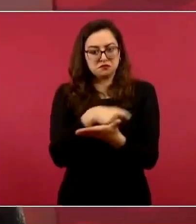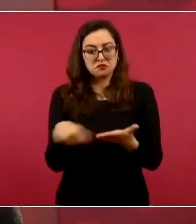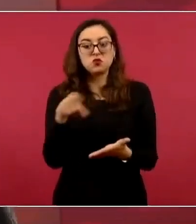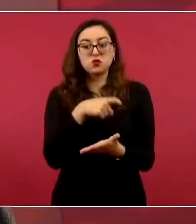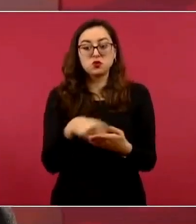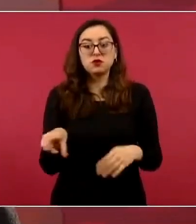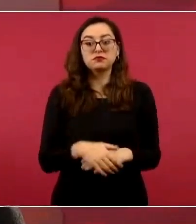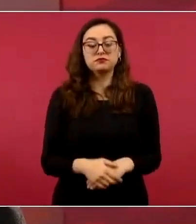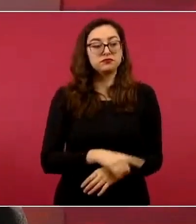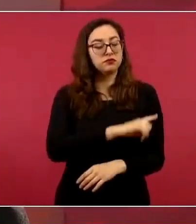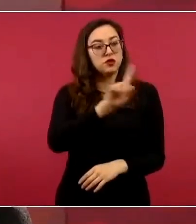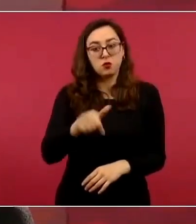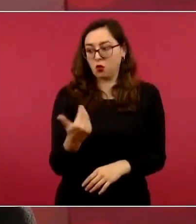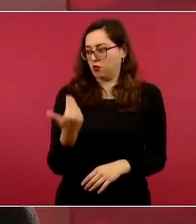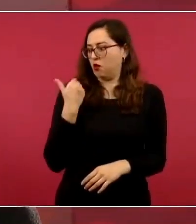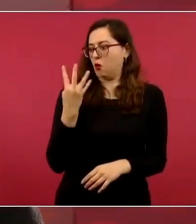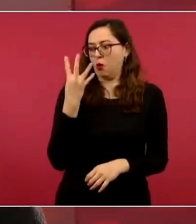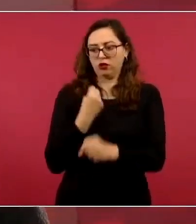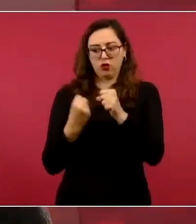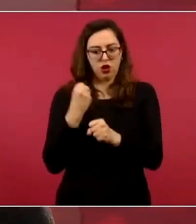alcanzaba para 5